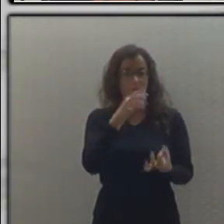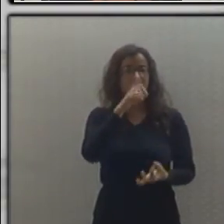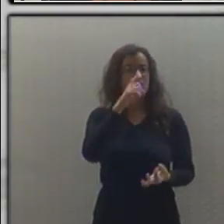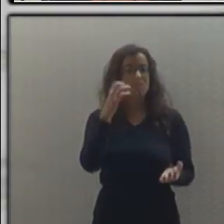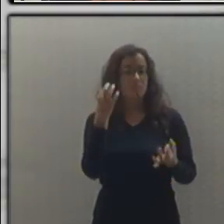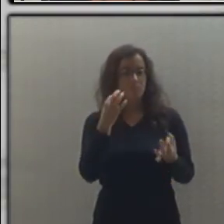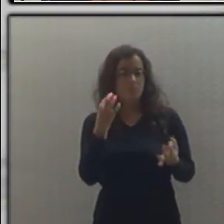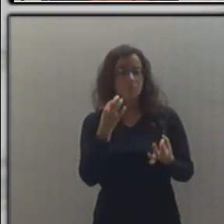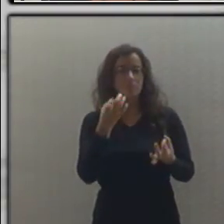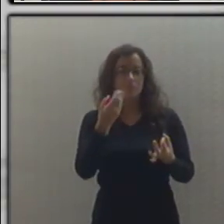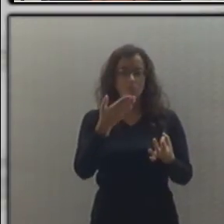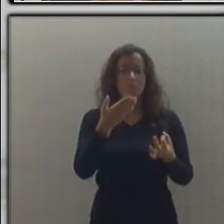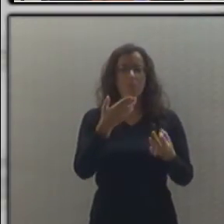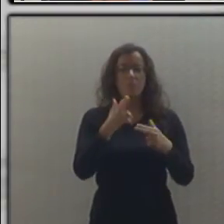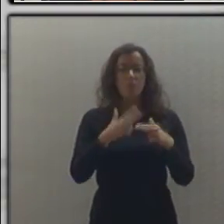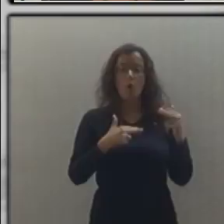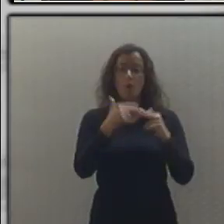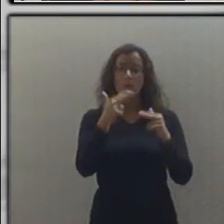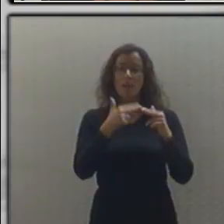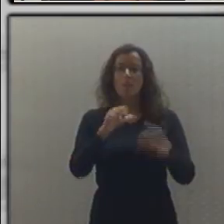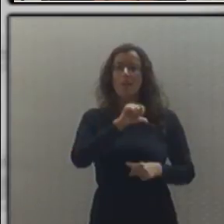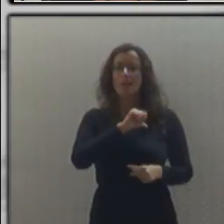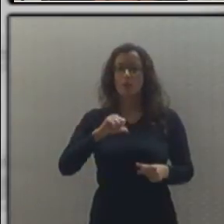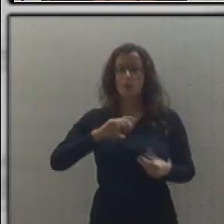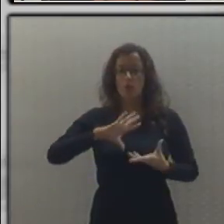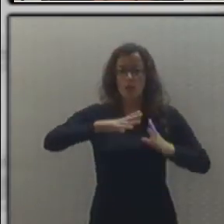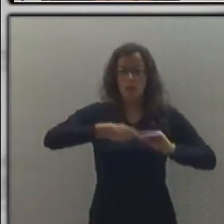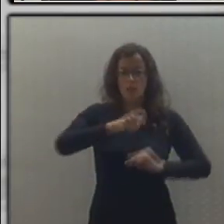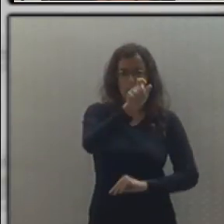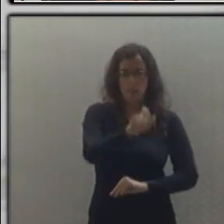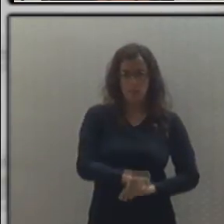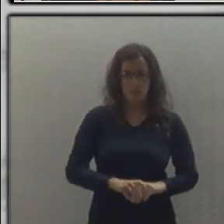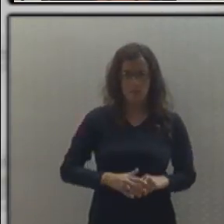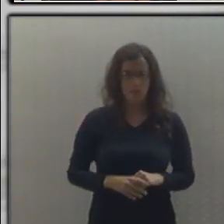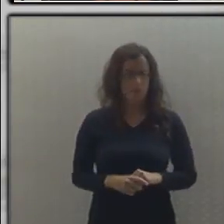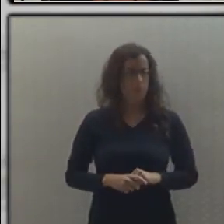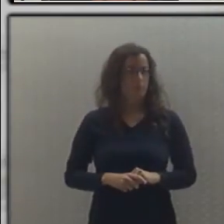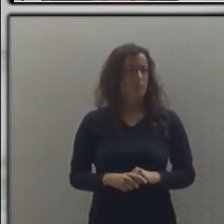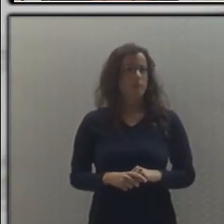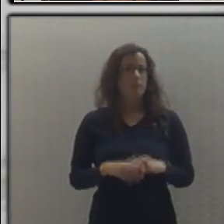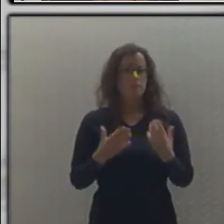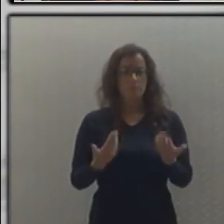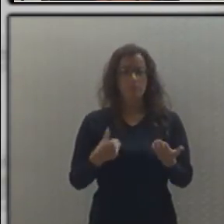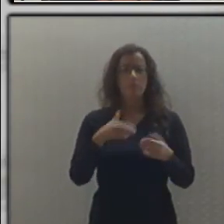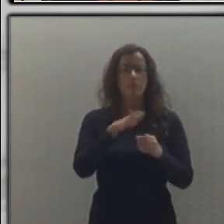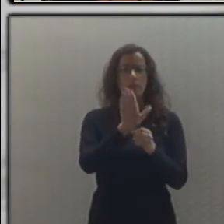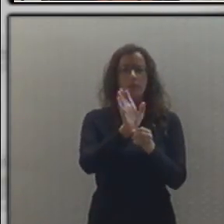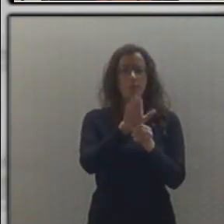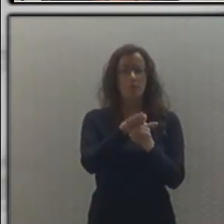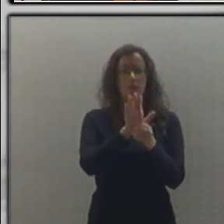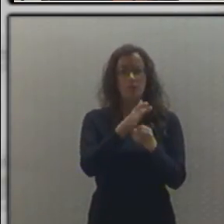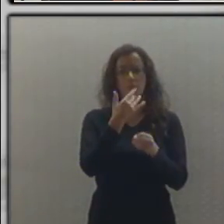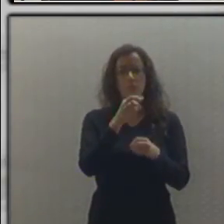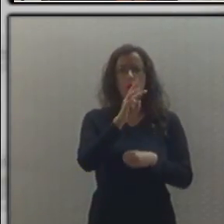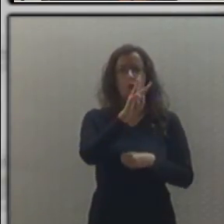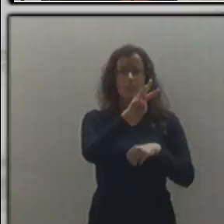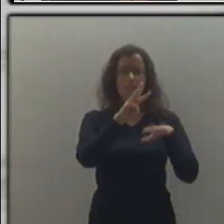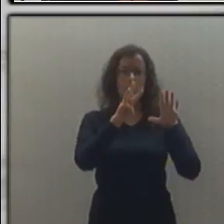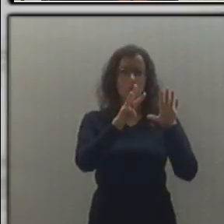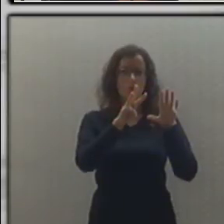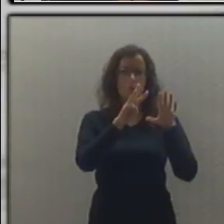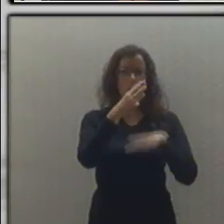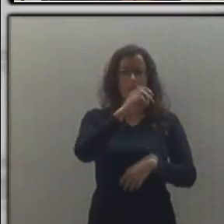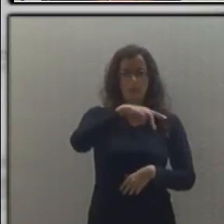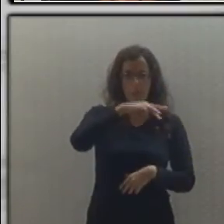que son obras de adaptaciones personalizadas. Entonces, pues escogimos el váter desde 38 centímetros